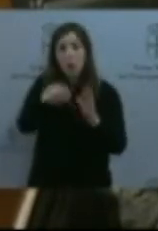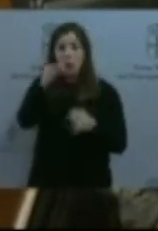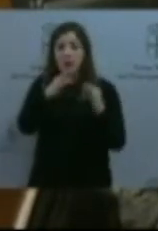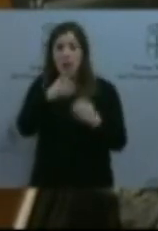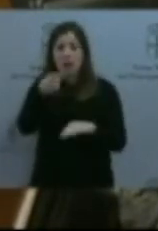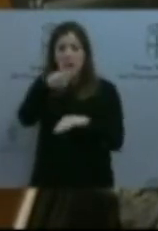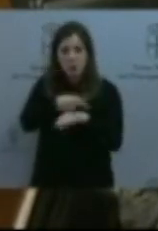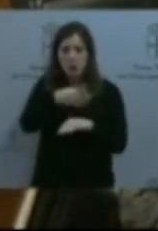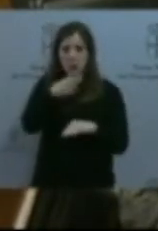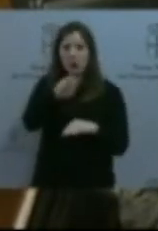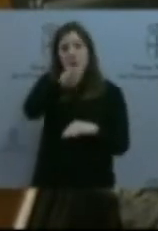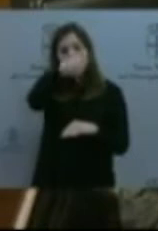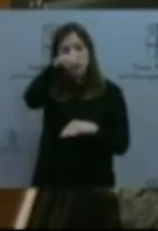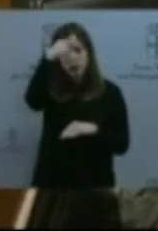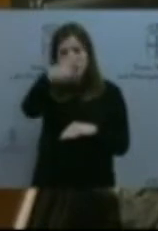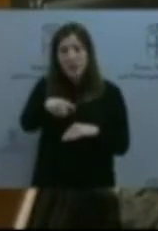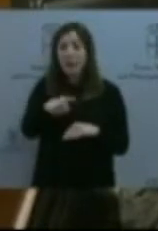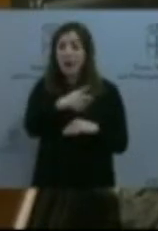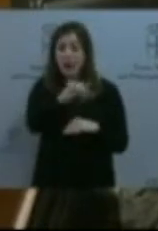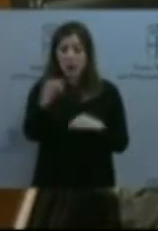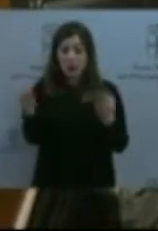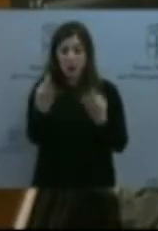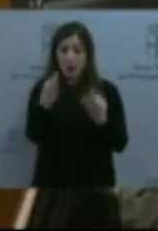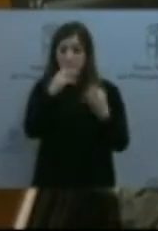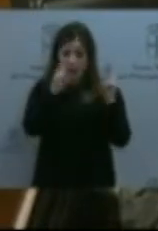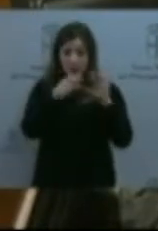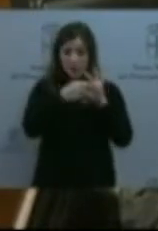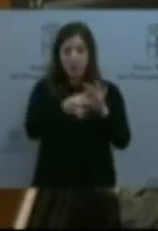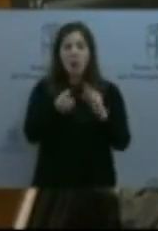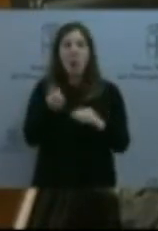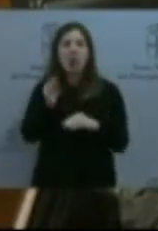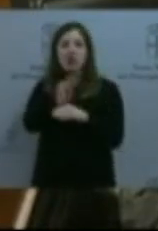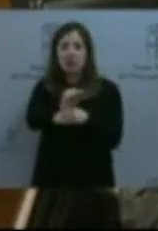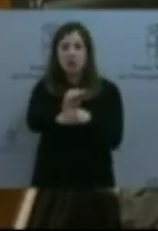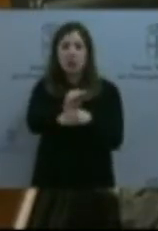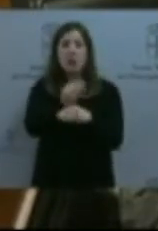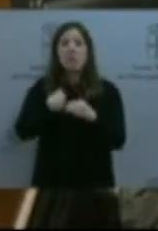existe para esta cuestión una dotación en la Ley de Presupuestos Generales del Principado de Asturias para el año 2020.